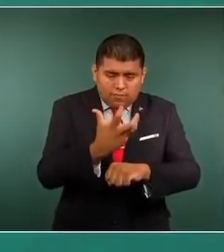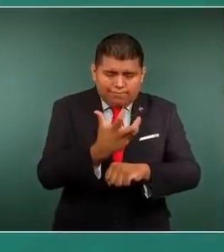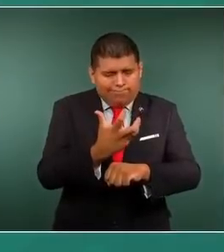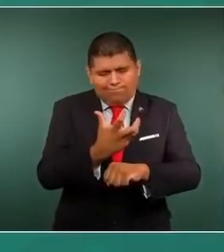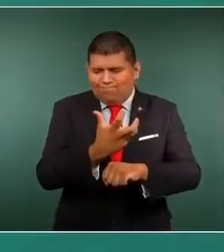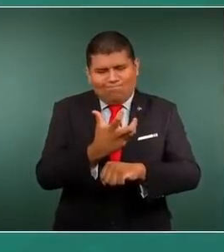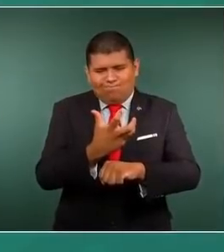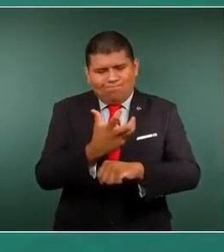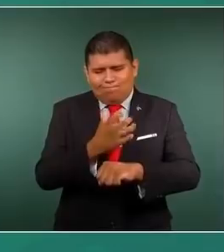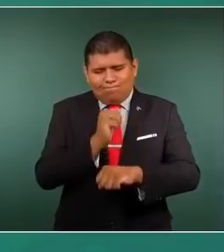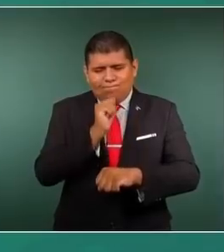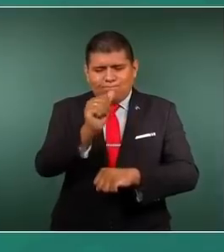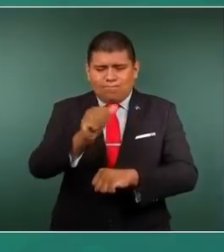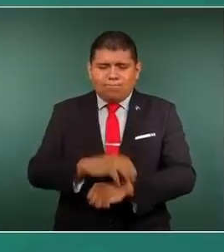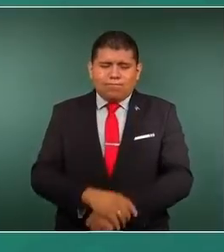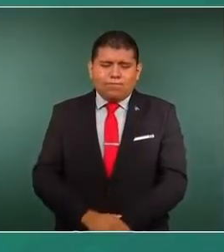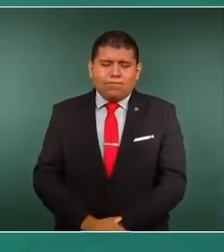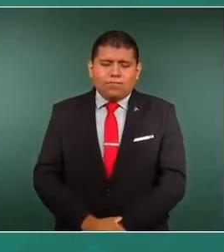responsables